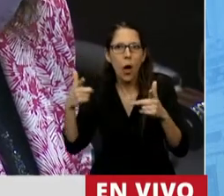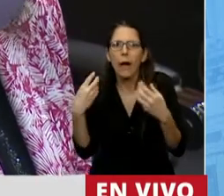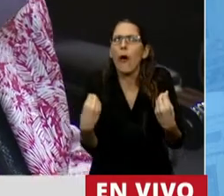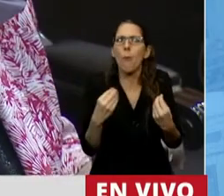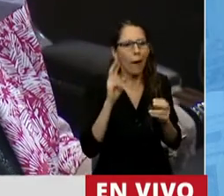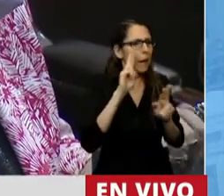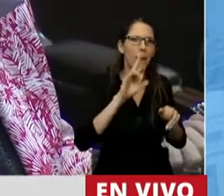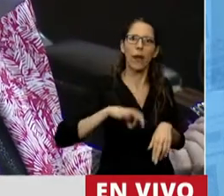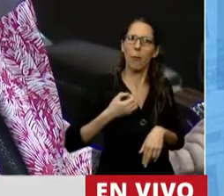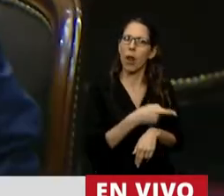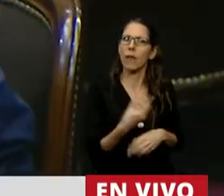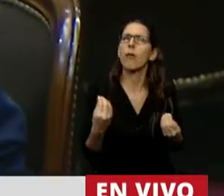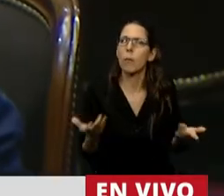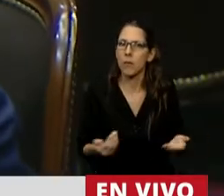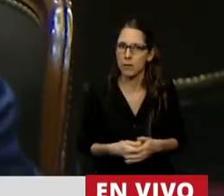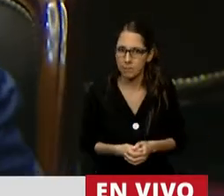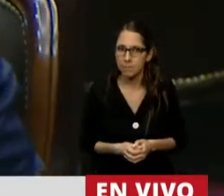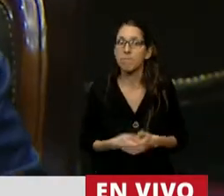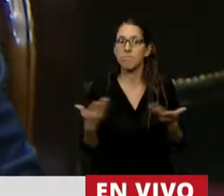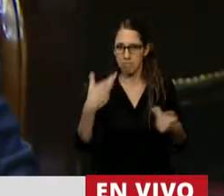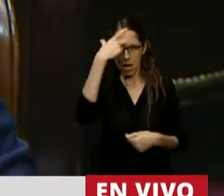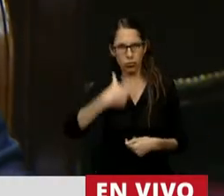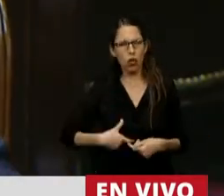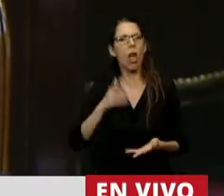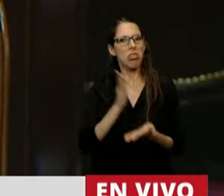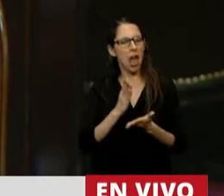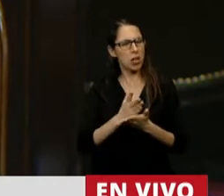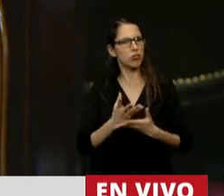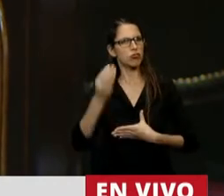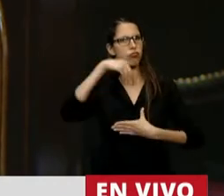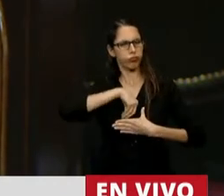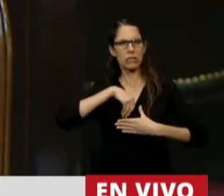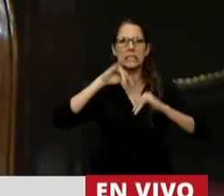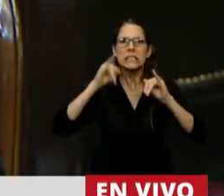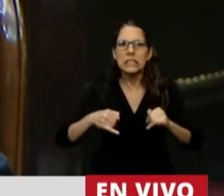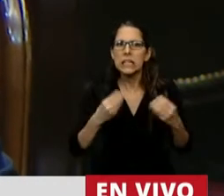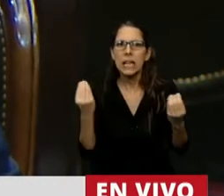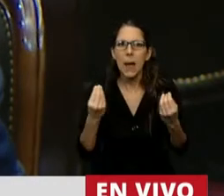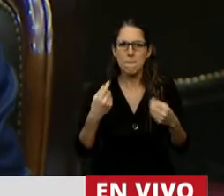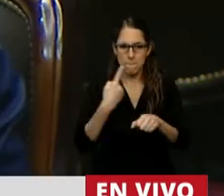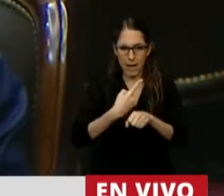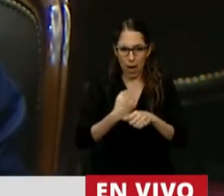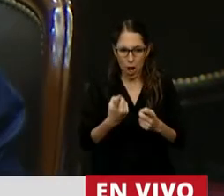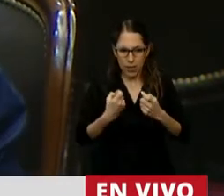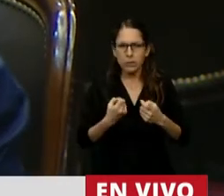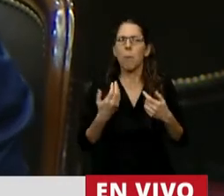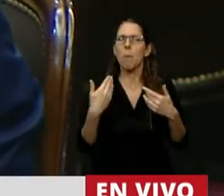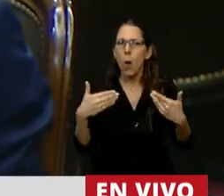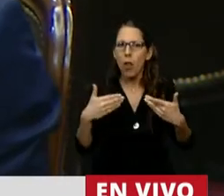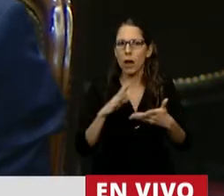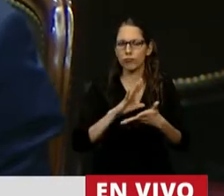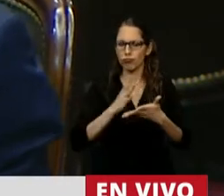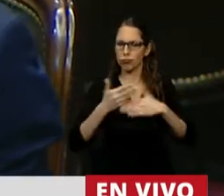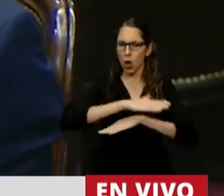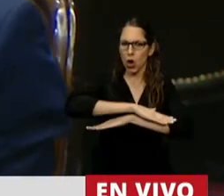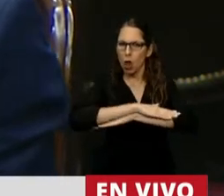vida. Para ser titulares de esos derechos, se requiere la capacidad de determinar conductas conforme